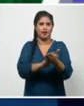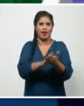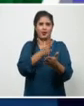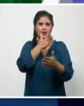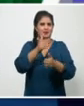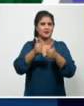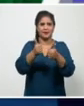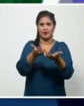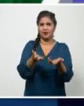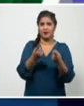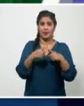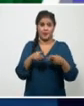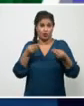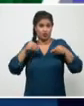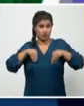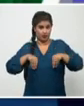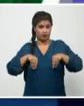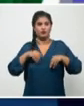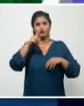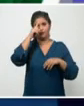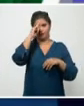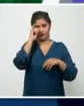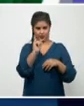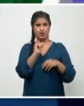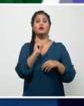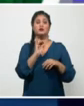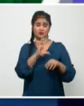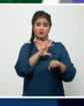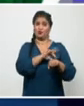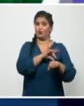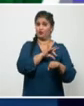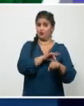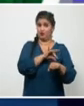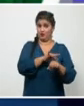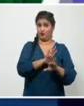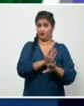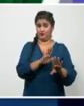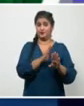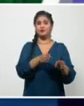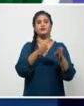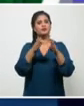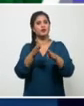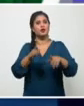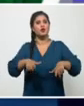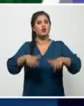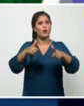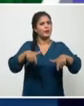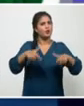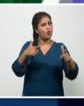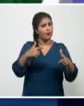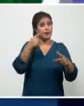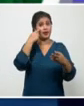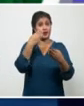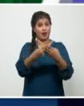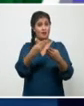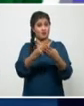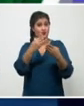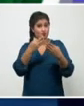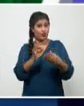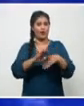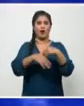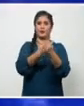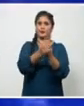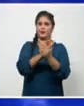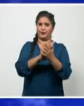las secuelas están ahí. Finalmente insistió en el cumplimiento de las medidas higiénicas, del lavado de las manos, el uso del